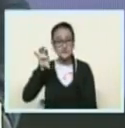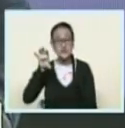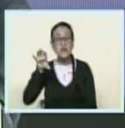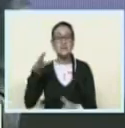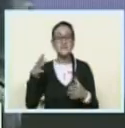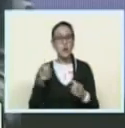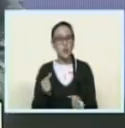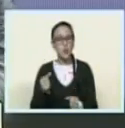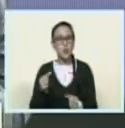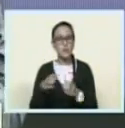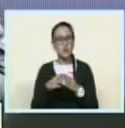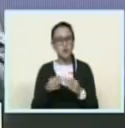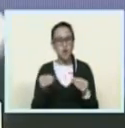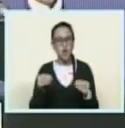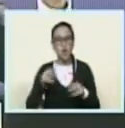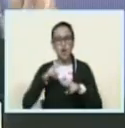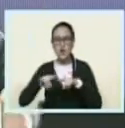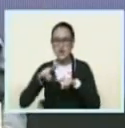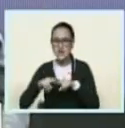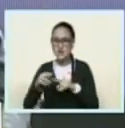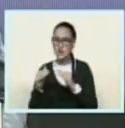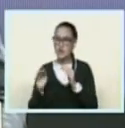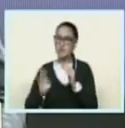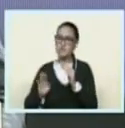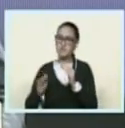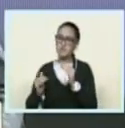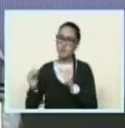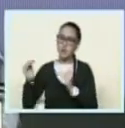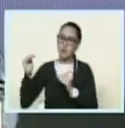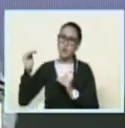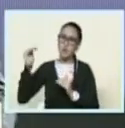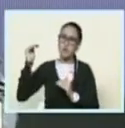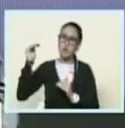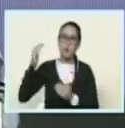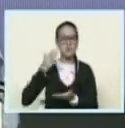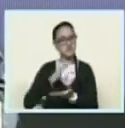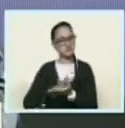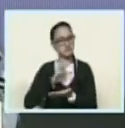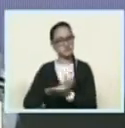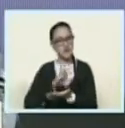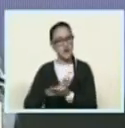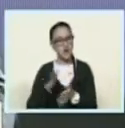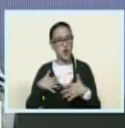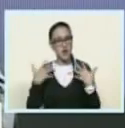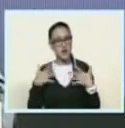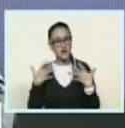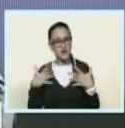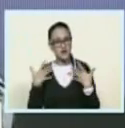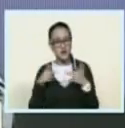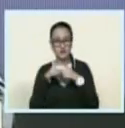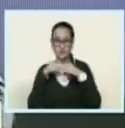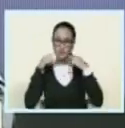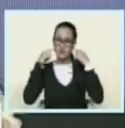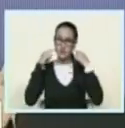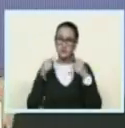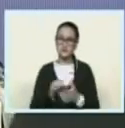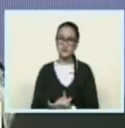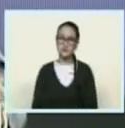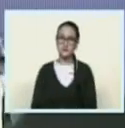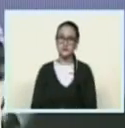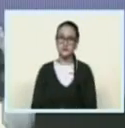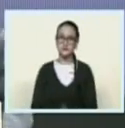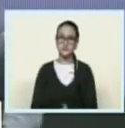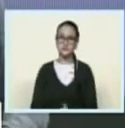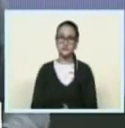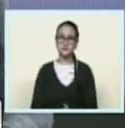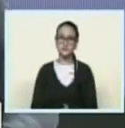nuestros hijos, para que nuestra juventud crezca con tranquilidad, con alegría, con sonrisa. Ahora nos